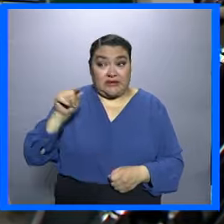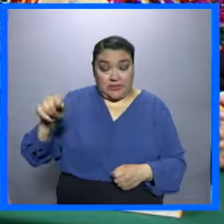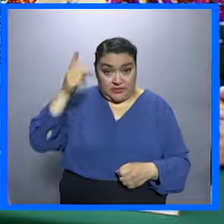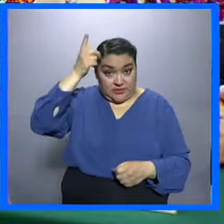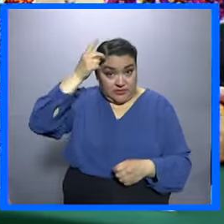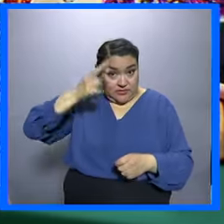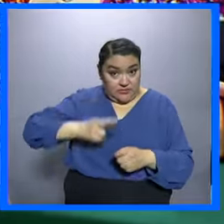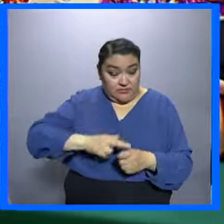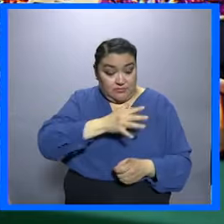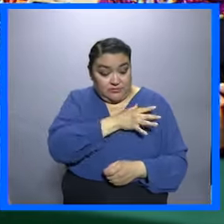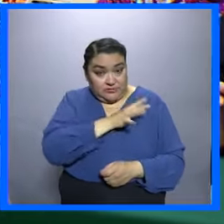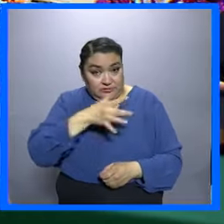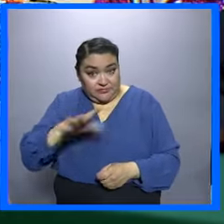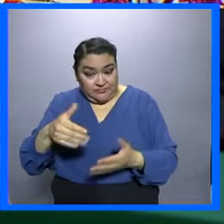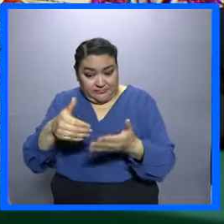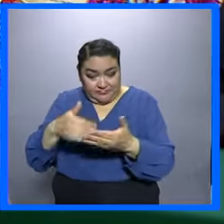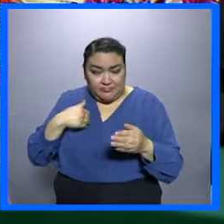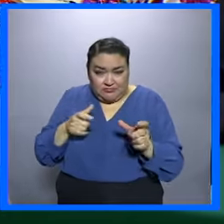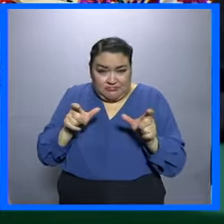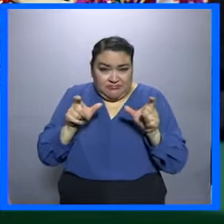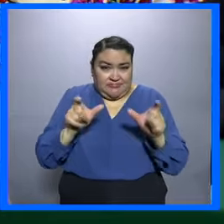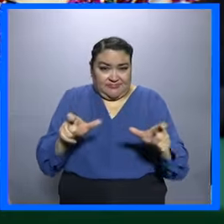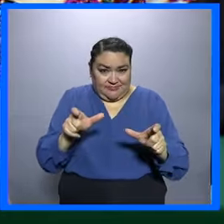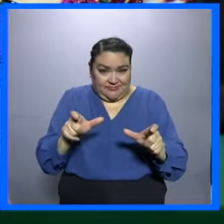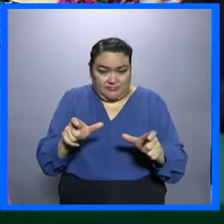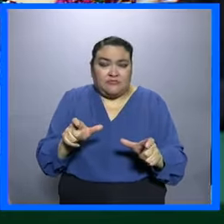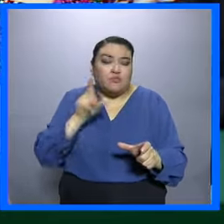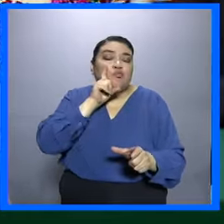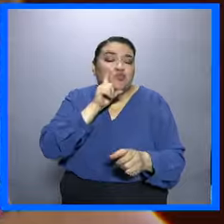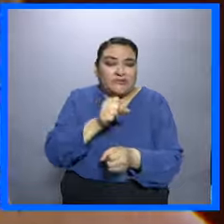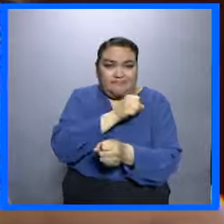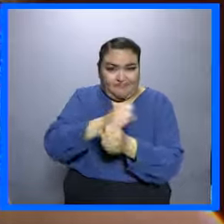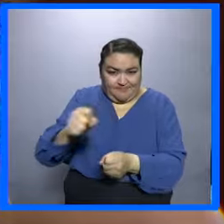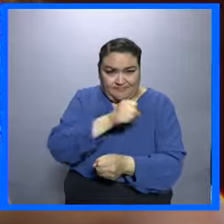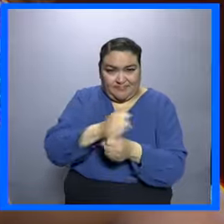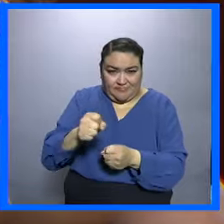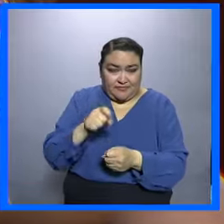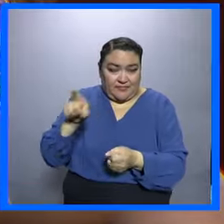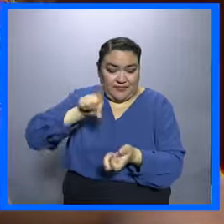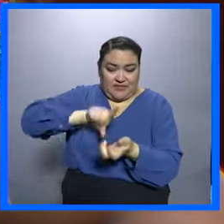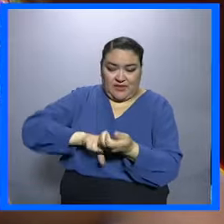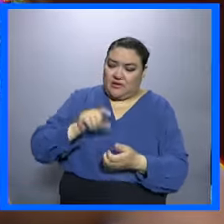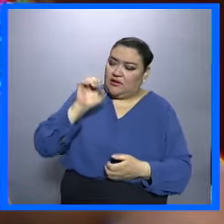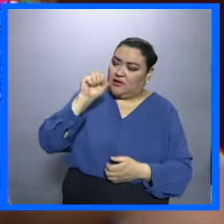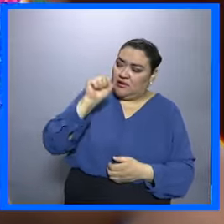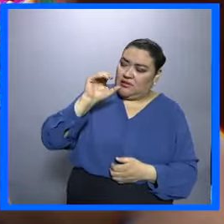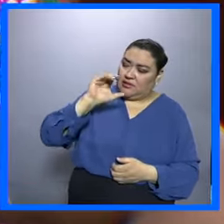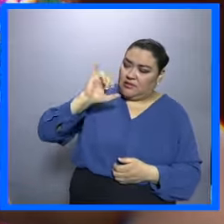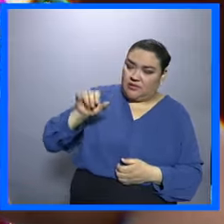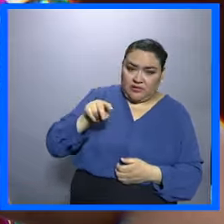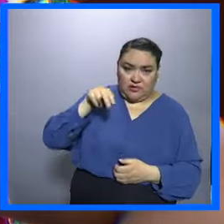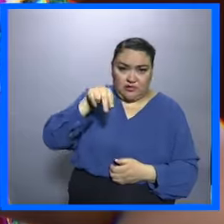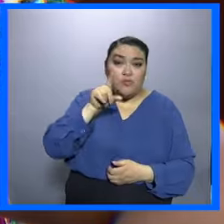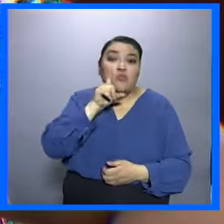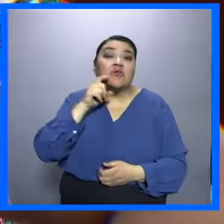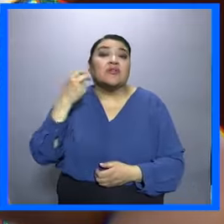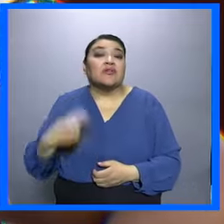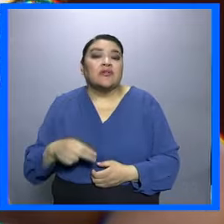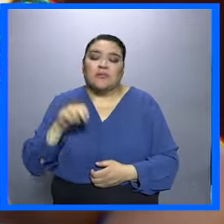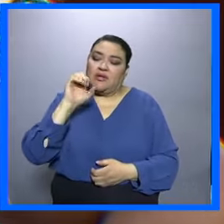de Prevención, Atención y Seguimiento de Violencia de Género de la Suprema Corte de Justicia de la Nación,